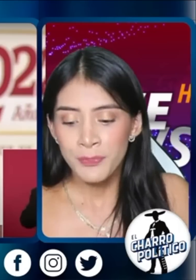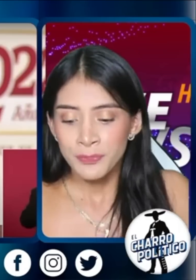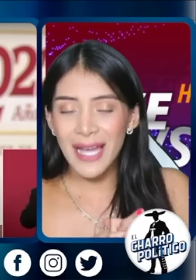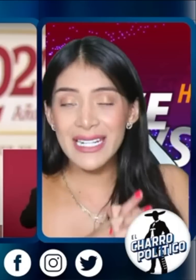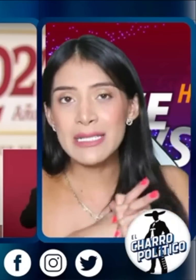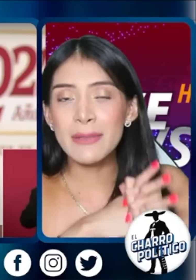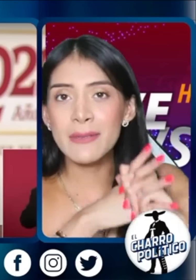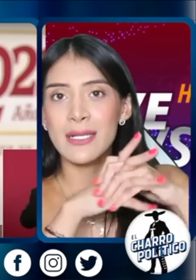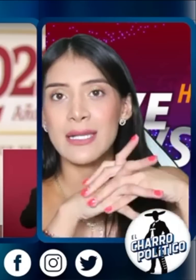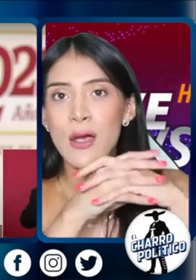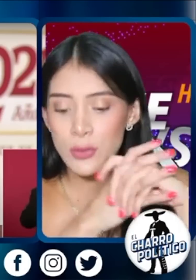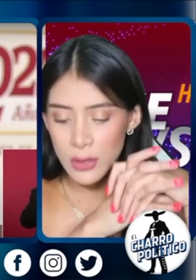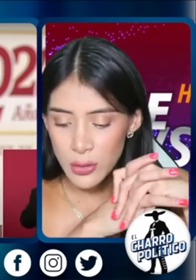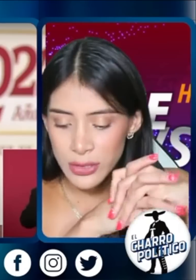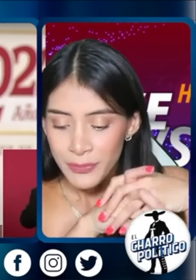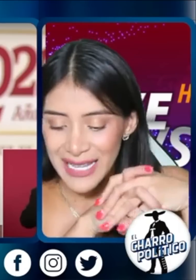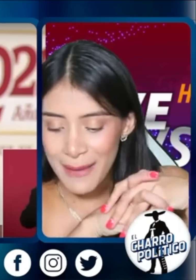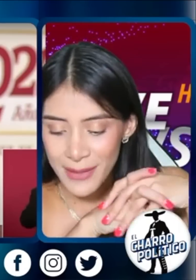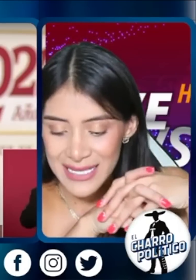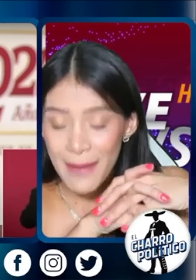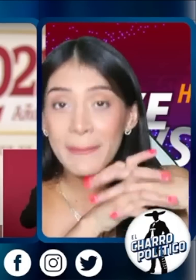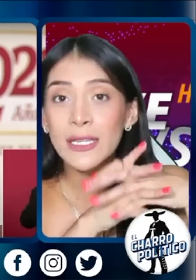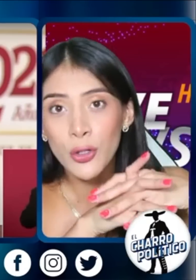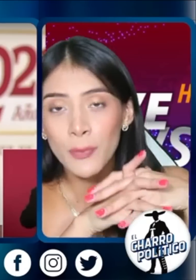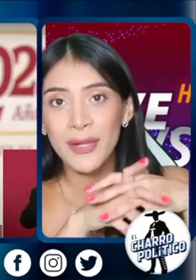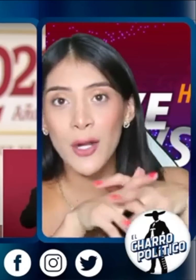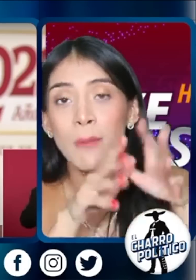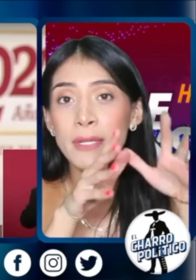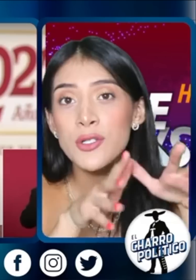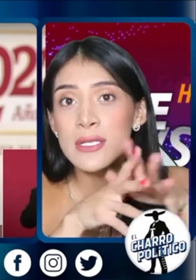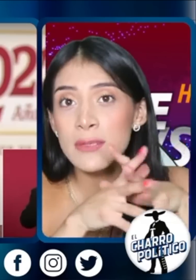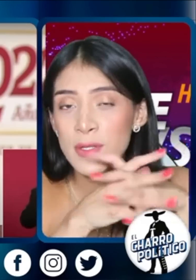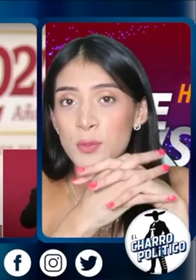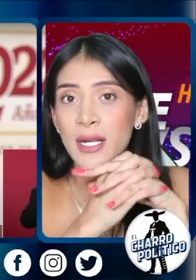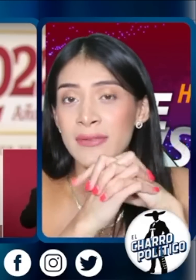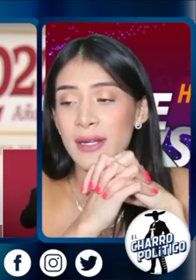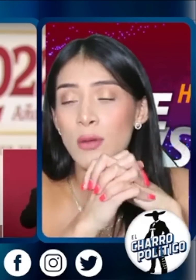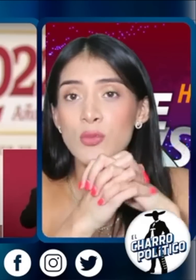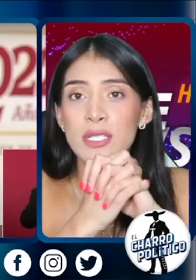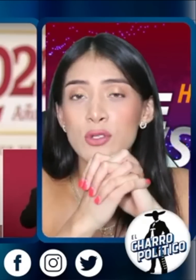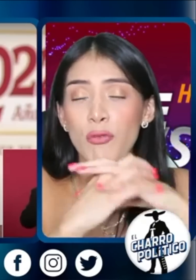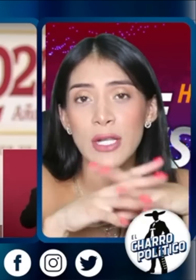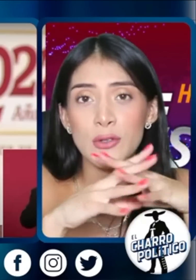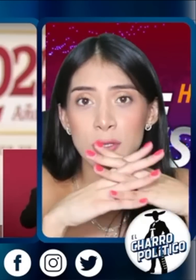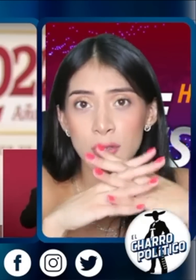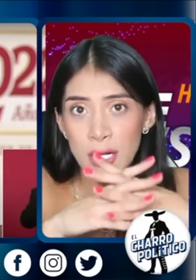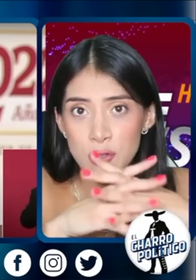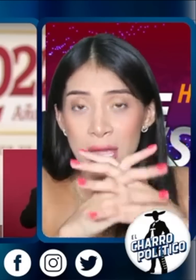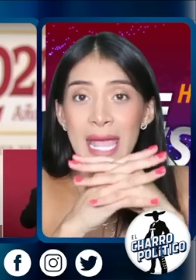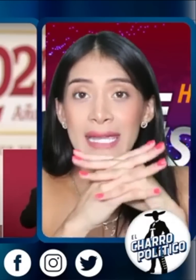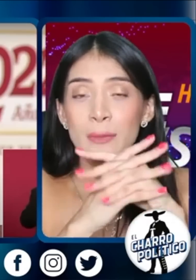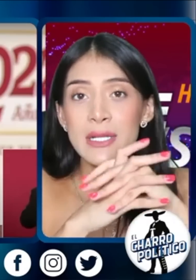pero otra vez el psd eeuu la empresa bitton ganó millones de pesos porque le entraran muchísimos contratos millonarios